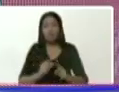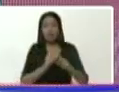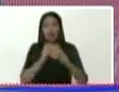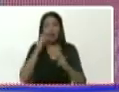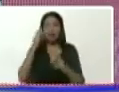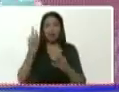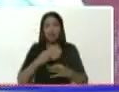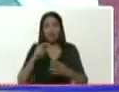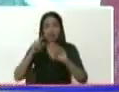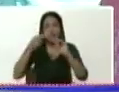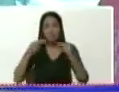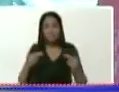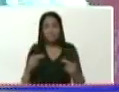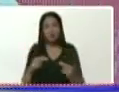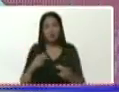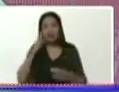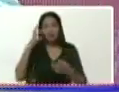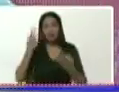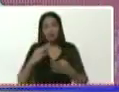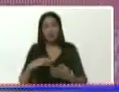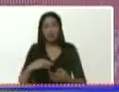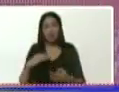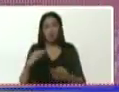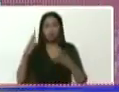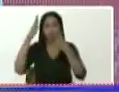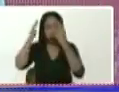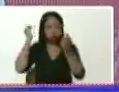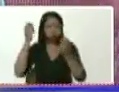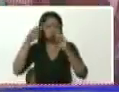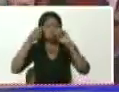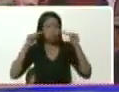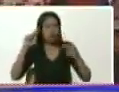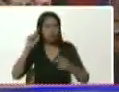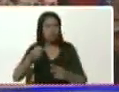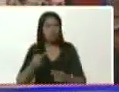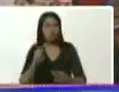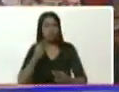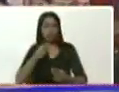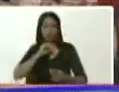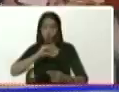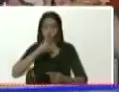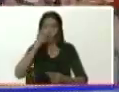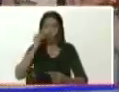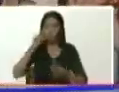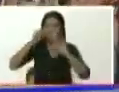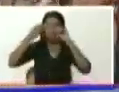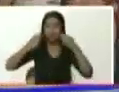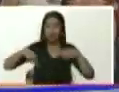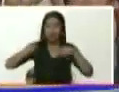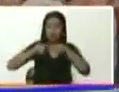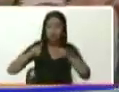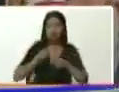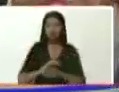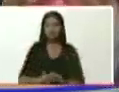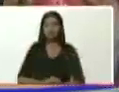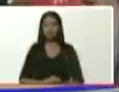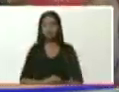en la paz, creo en la diplomacia de paz. Soy un hombre de paz.